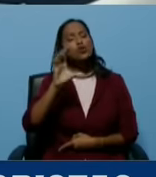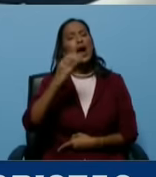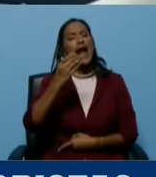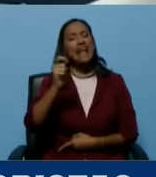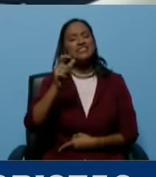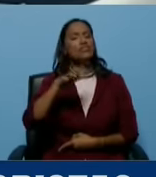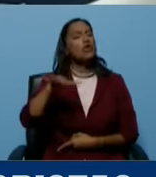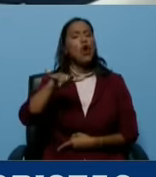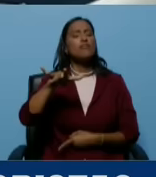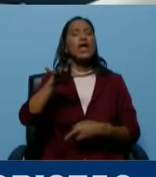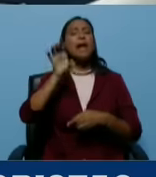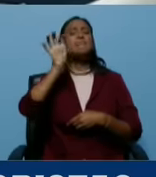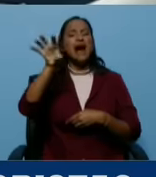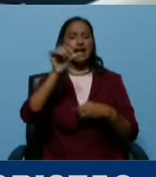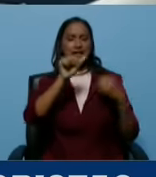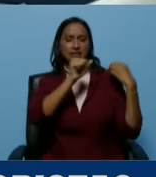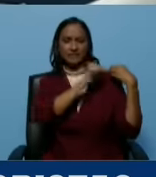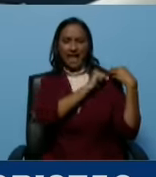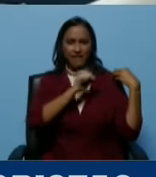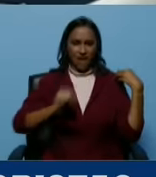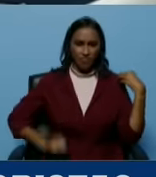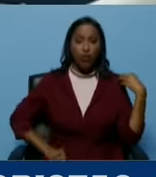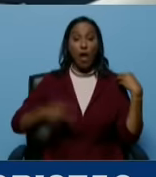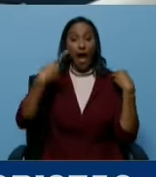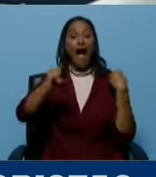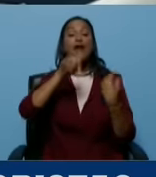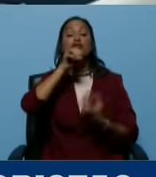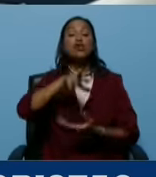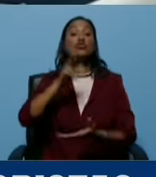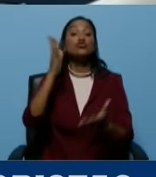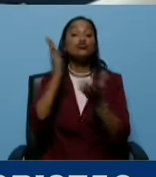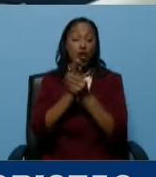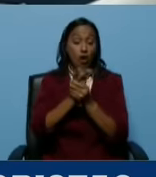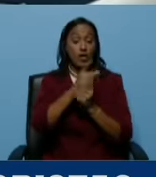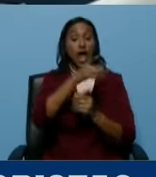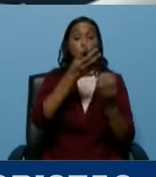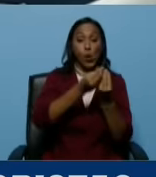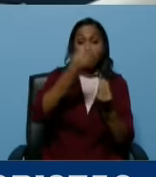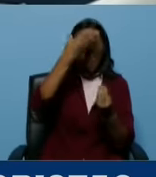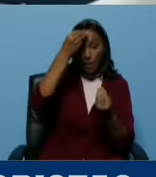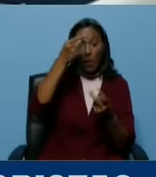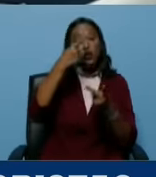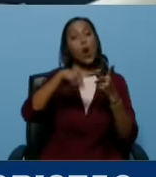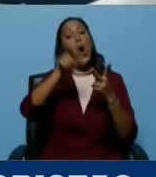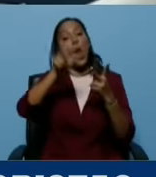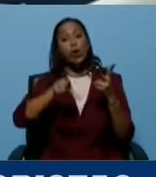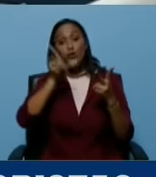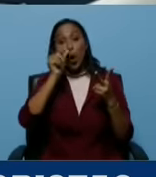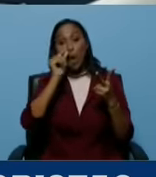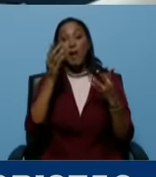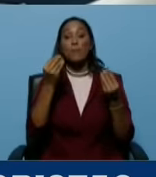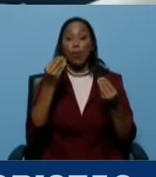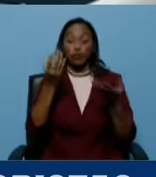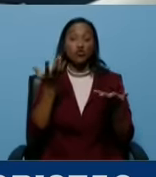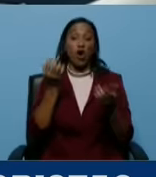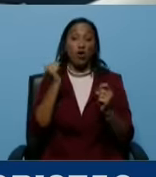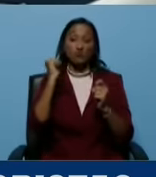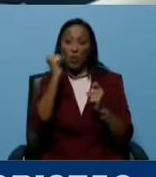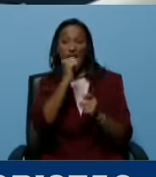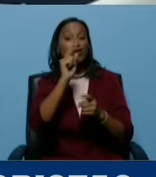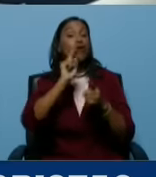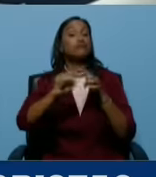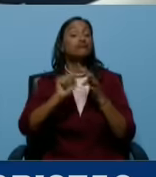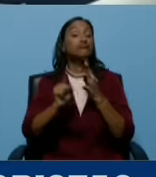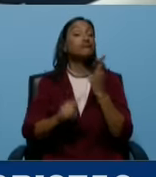señores? Eso está dicho de manera pública y comunicacional. ¿Por qué